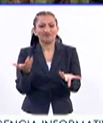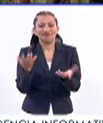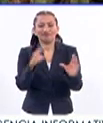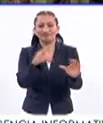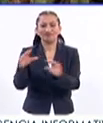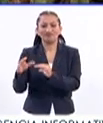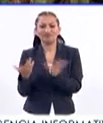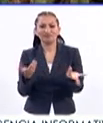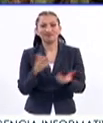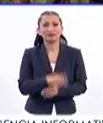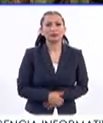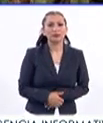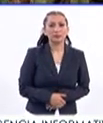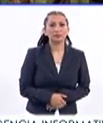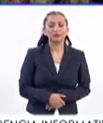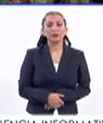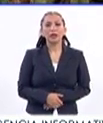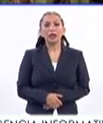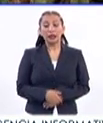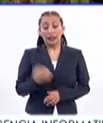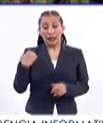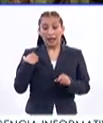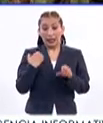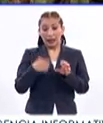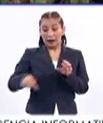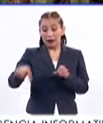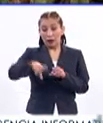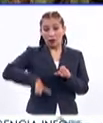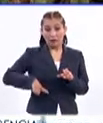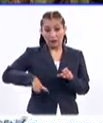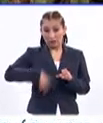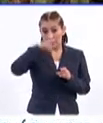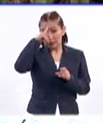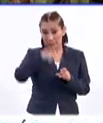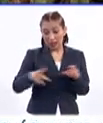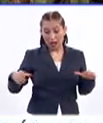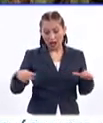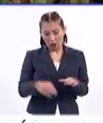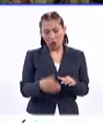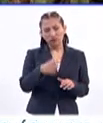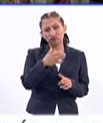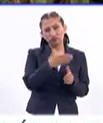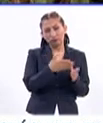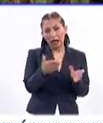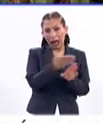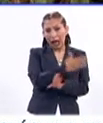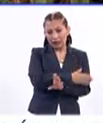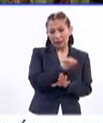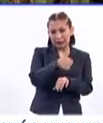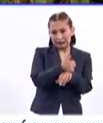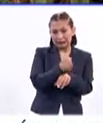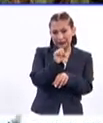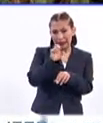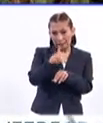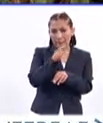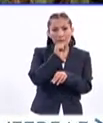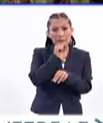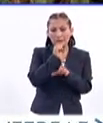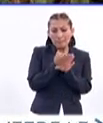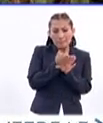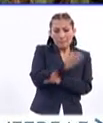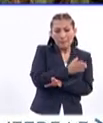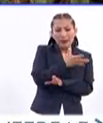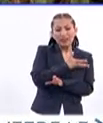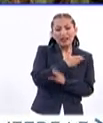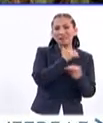ejercicio de la educación pública. El Estado mexicano, hasta buena parte antes de la creación de la SEP,